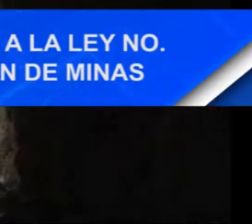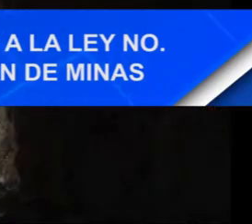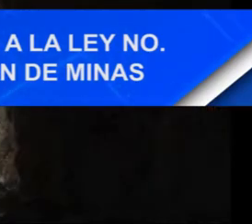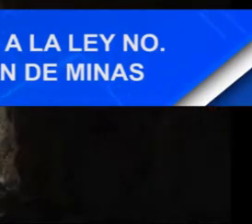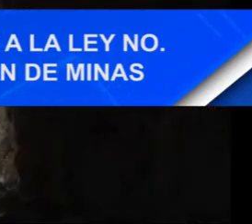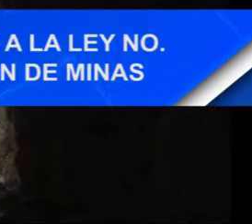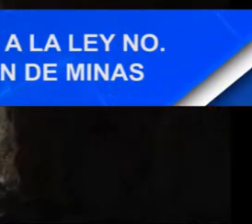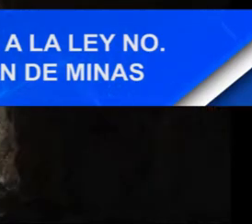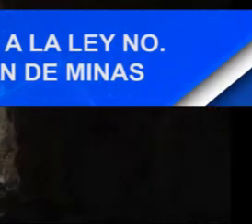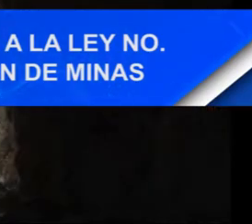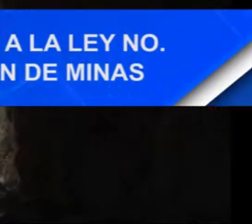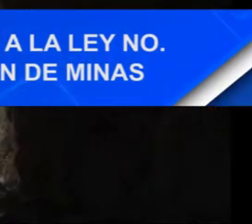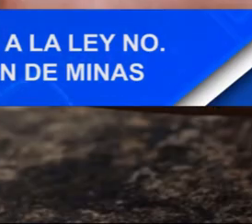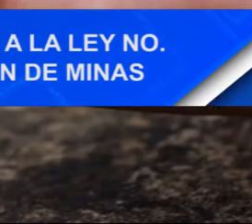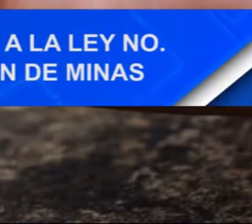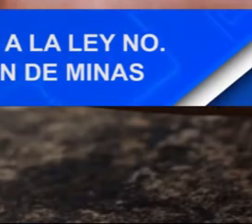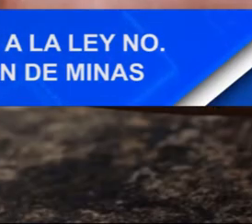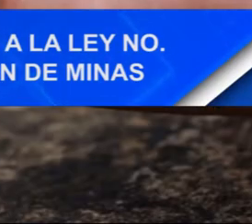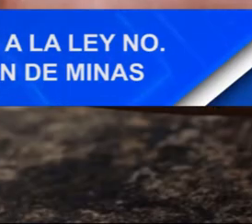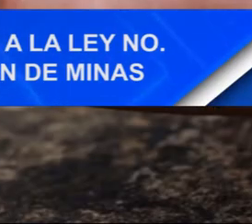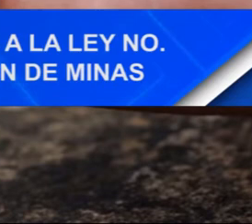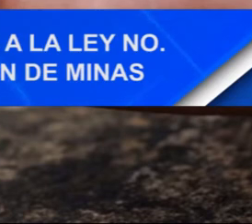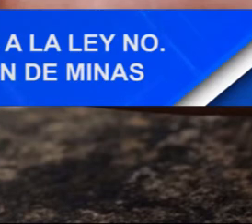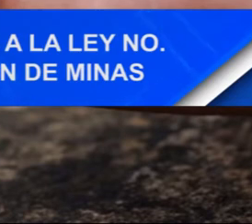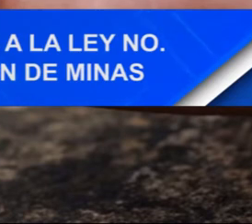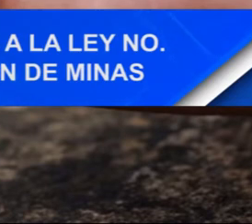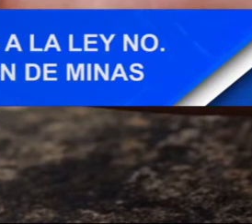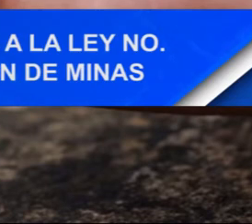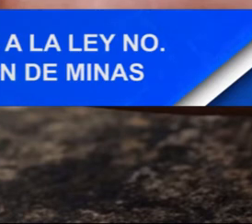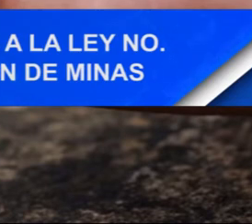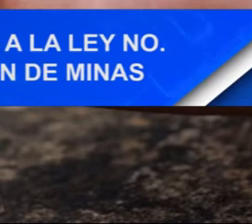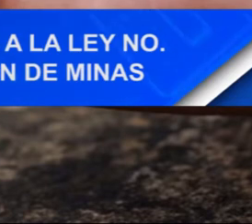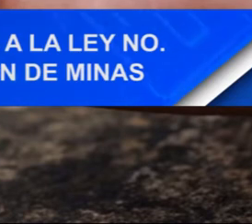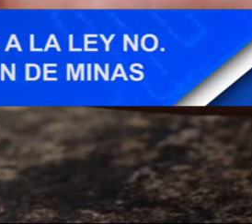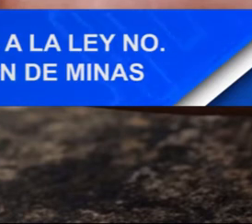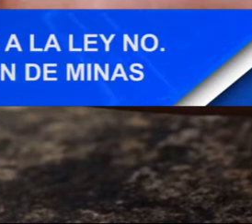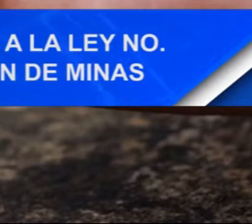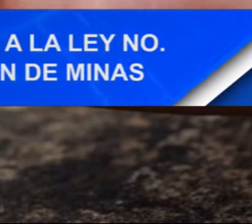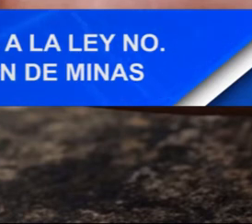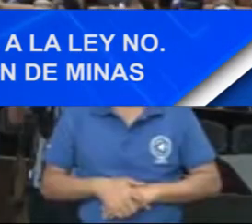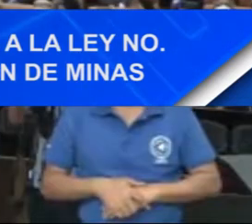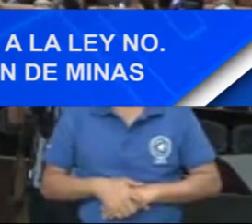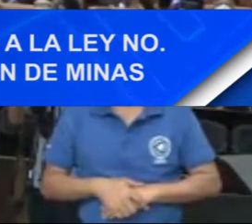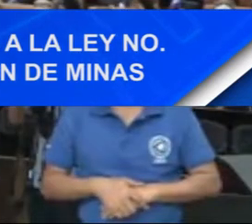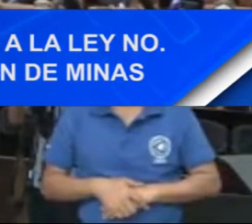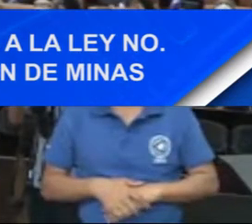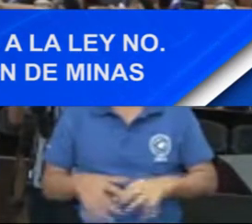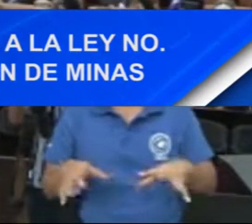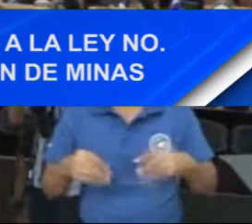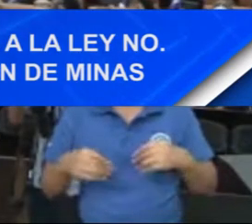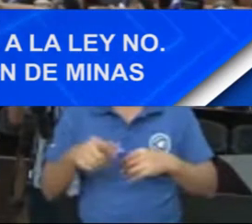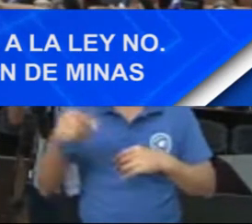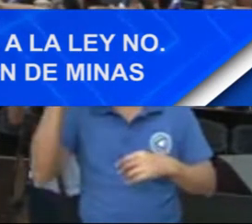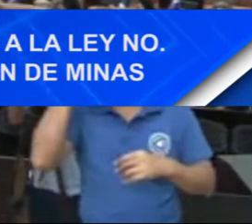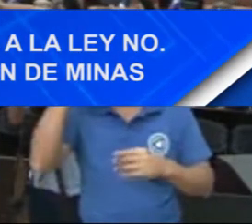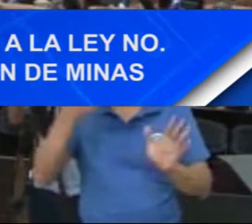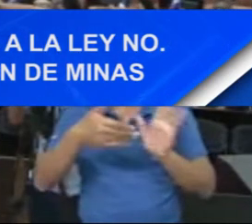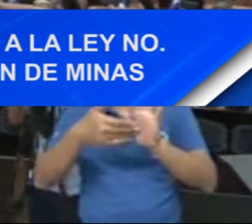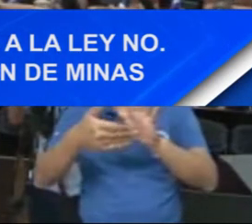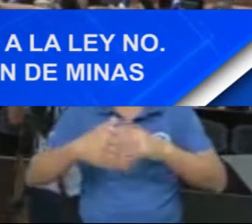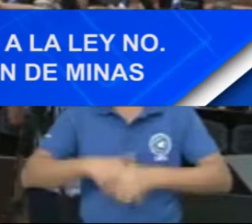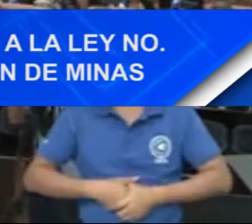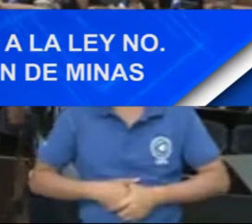para determinar el cumplimiento de las obligaciones también tendrá la facultad de cancelar concesiones